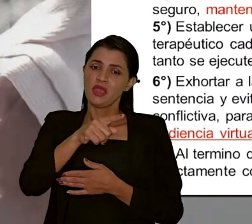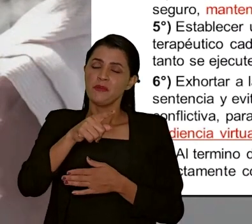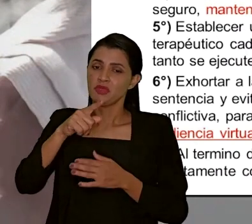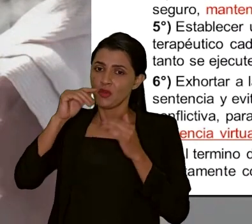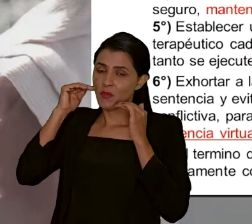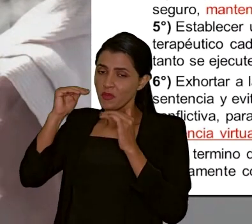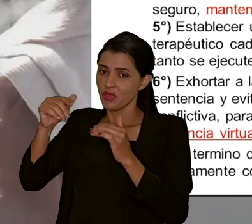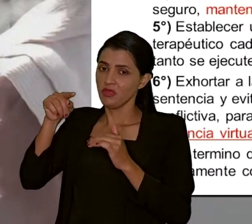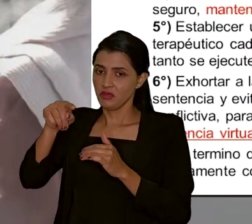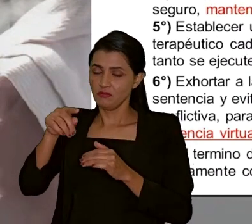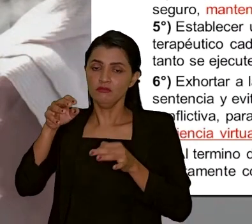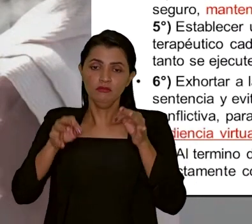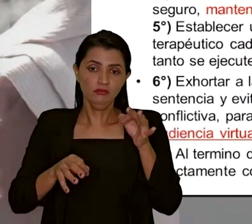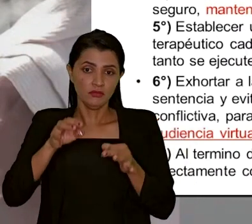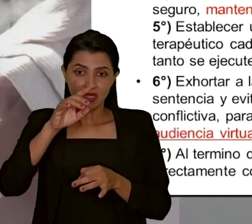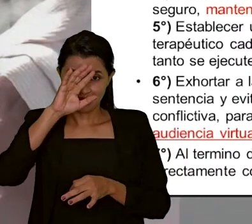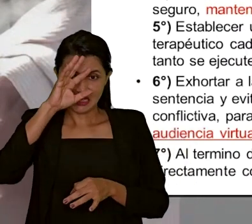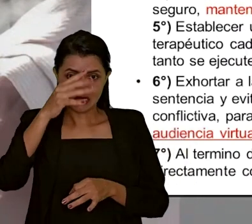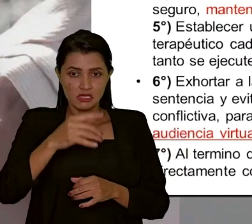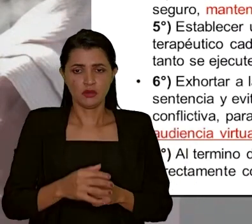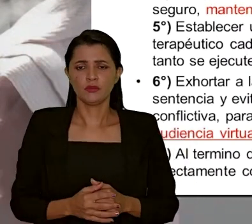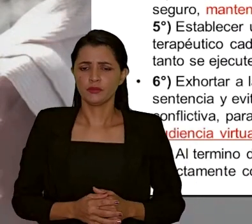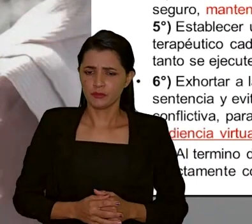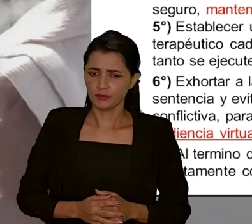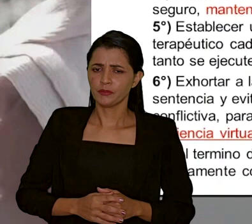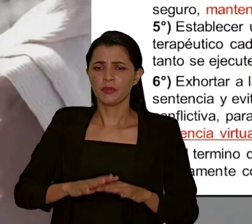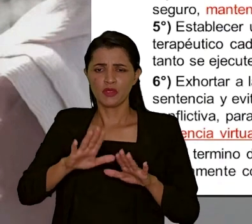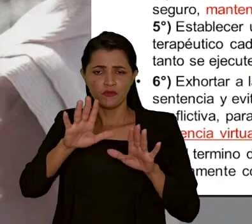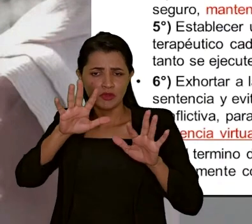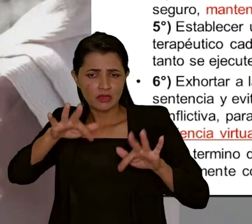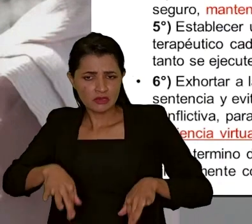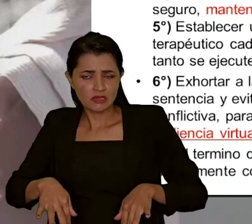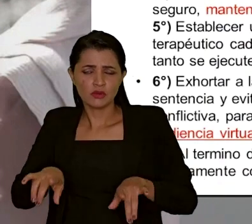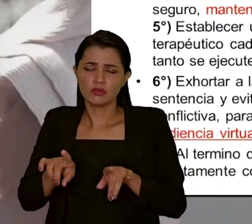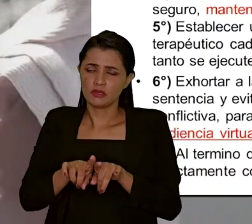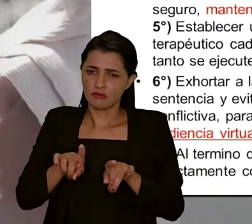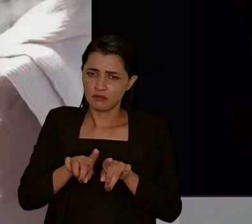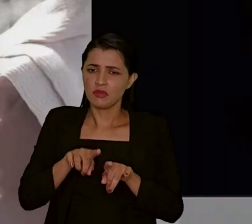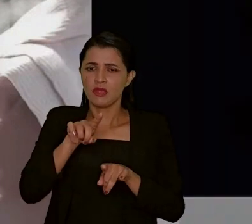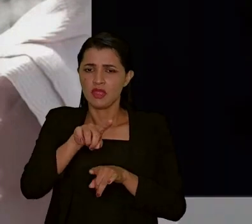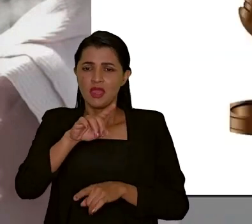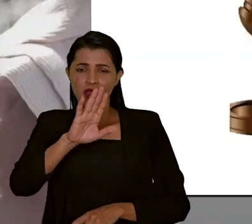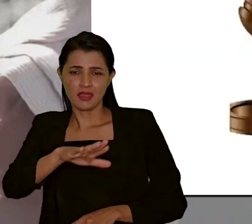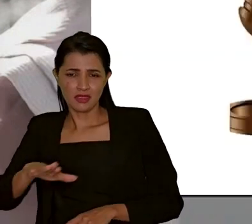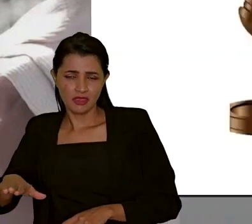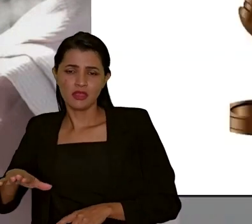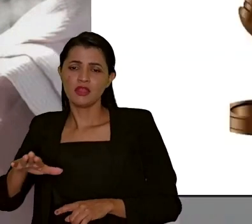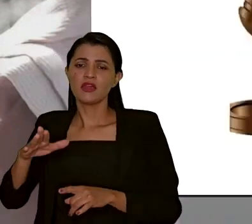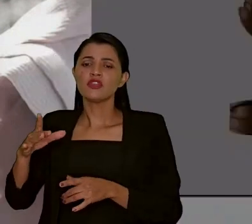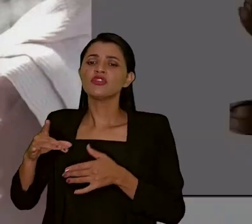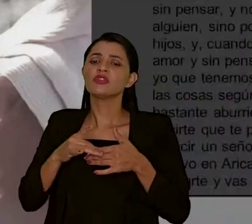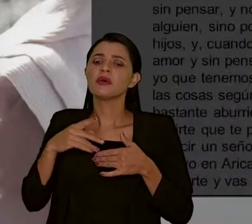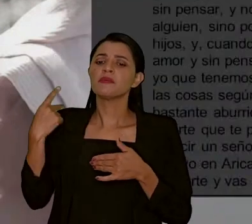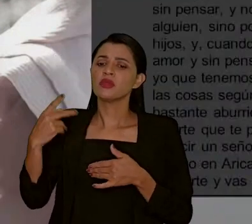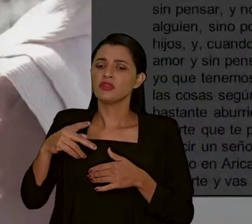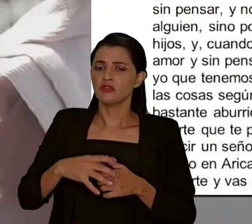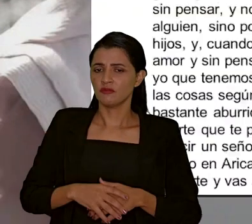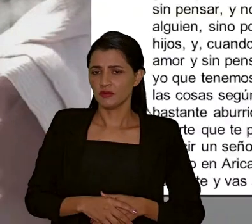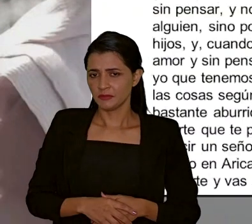contemplada la mediación. Al término de su resolución se dirige a la niña directamente con el claro y